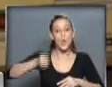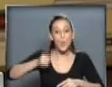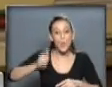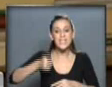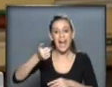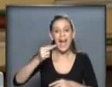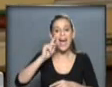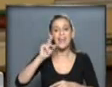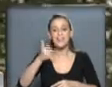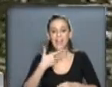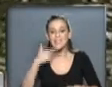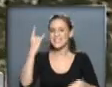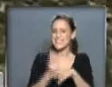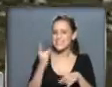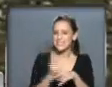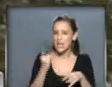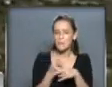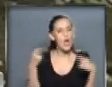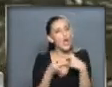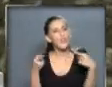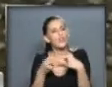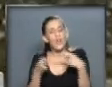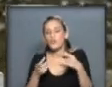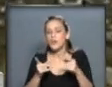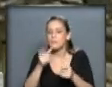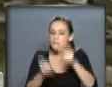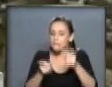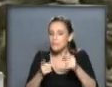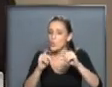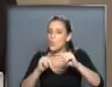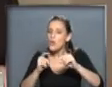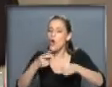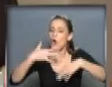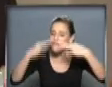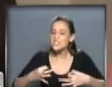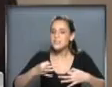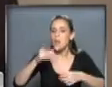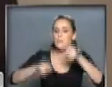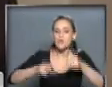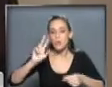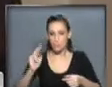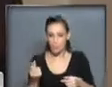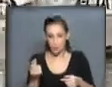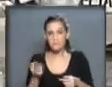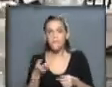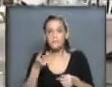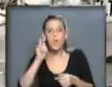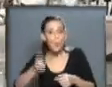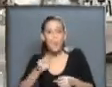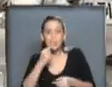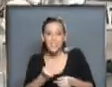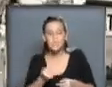Luis Arias, siempre contradijo las cifras oficiales de fallecidos del juez Guillermo Atencio. Pero para este